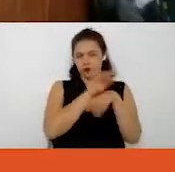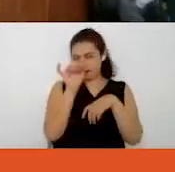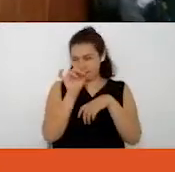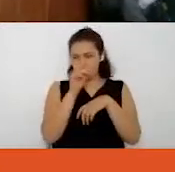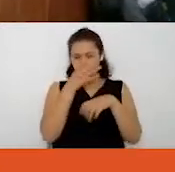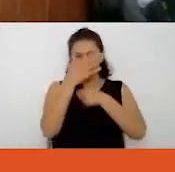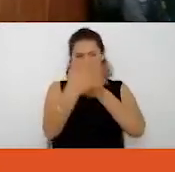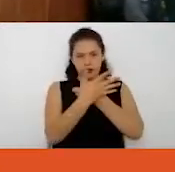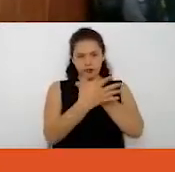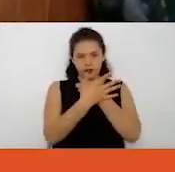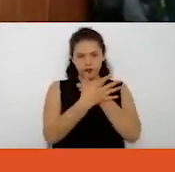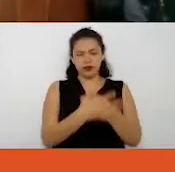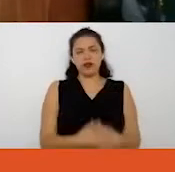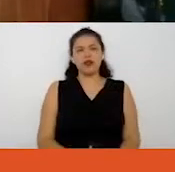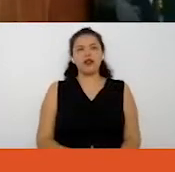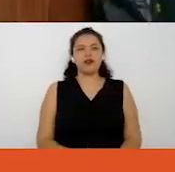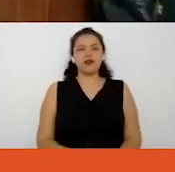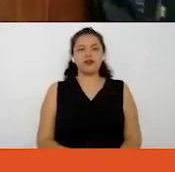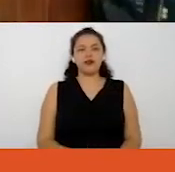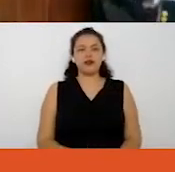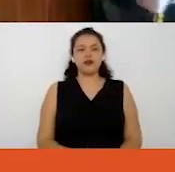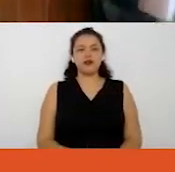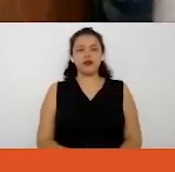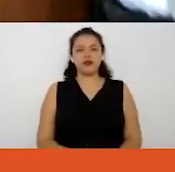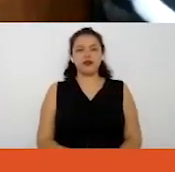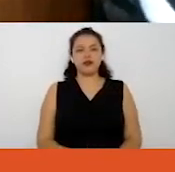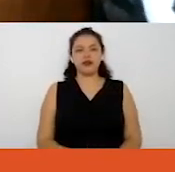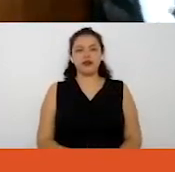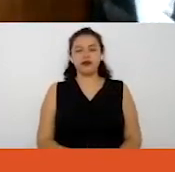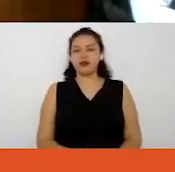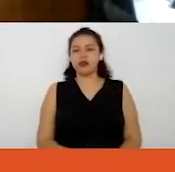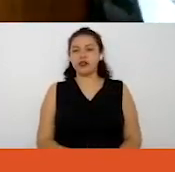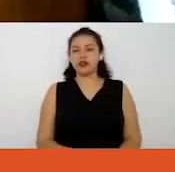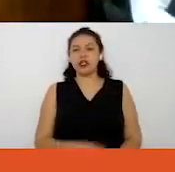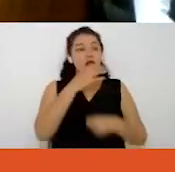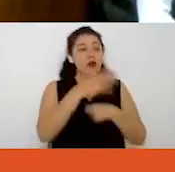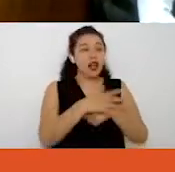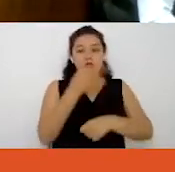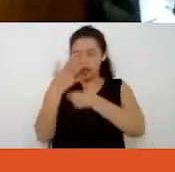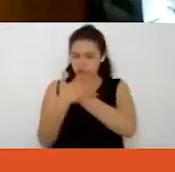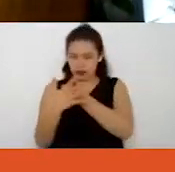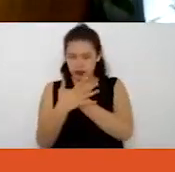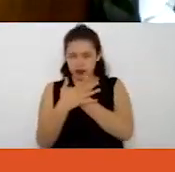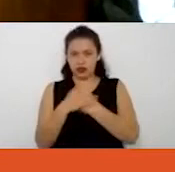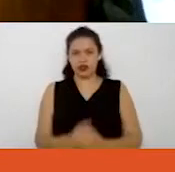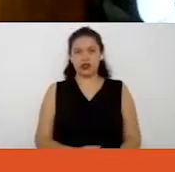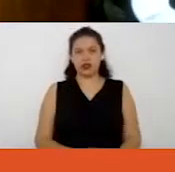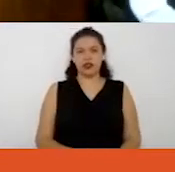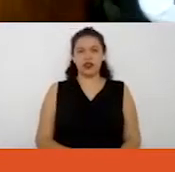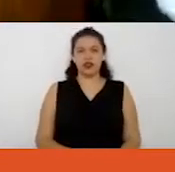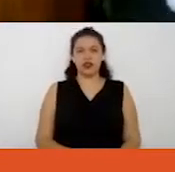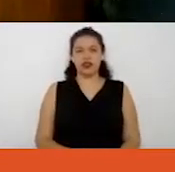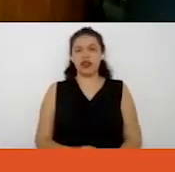avisar y dar aviso. ¿Y da cómo? Aviso. Socorre.